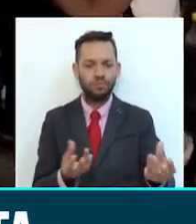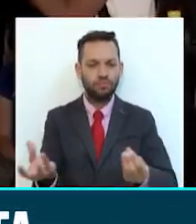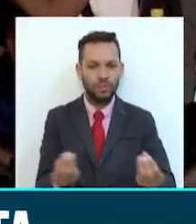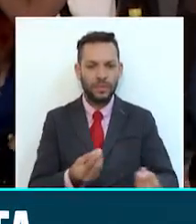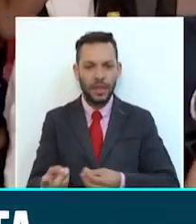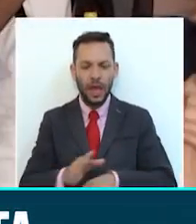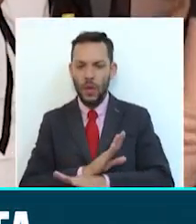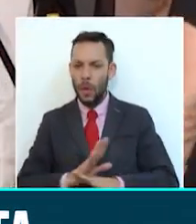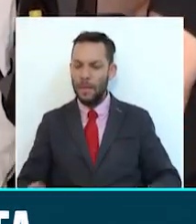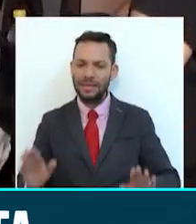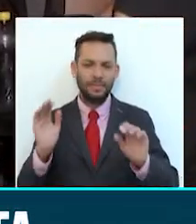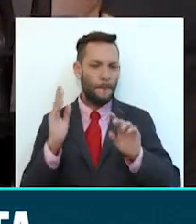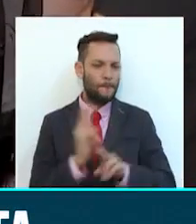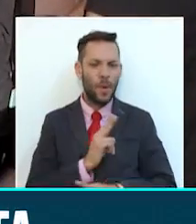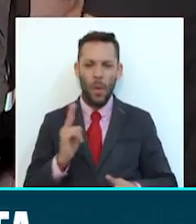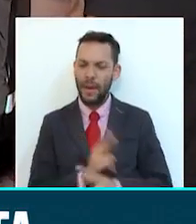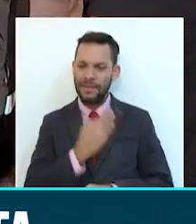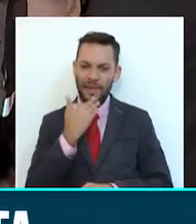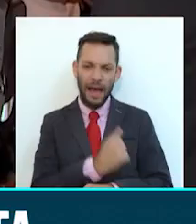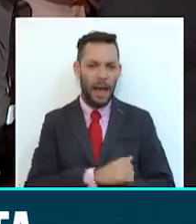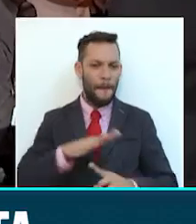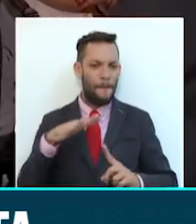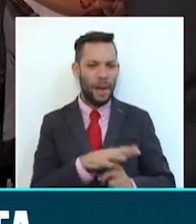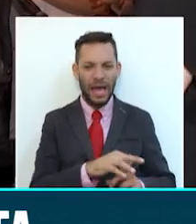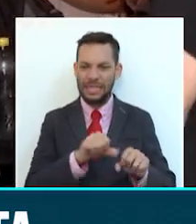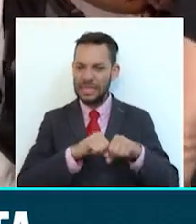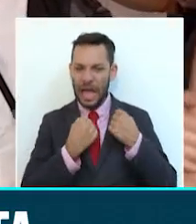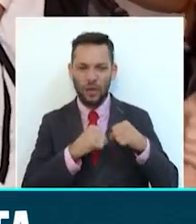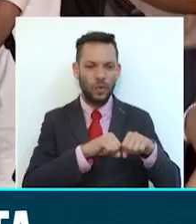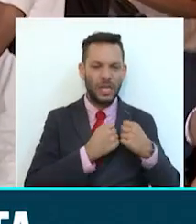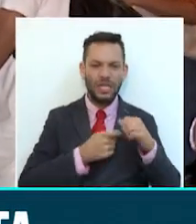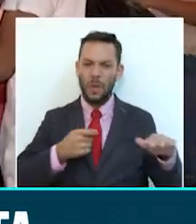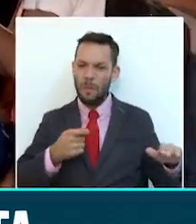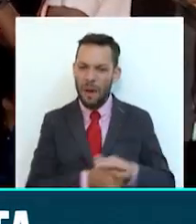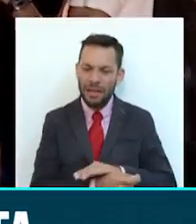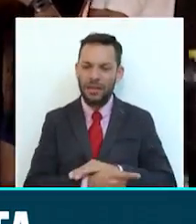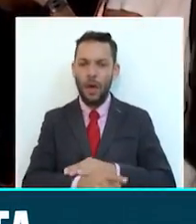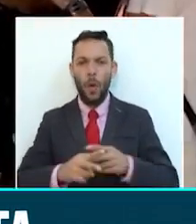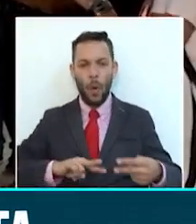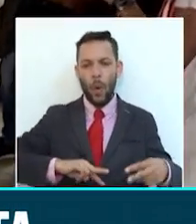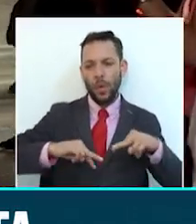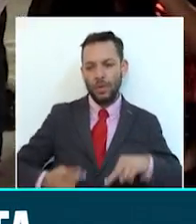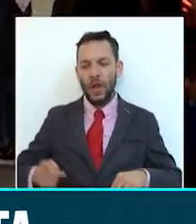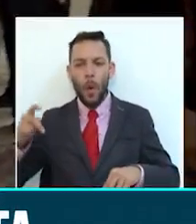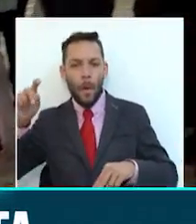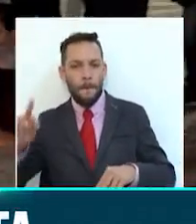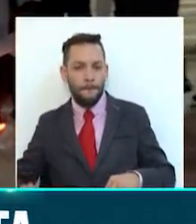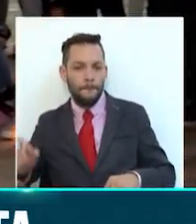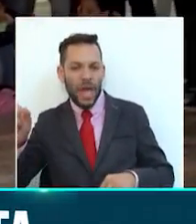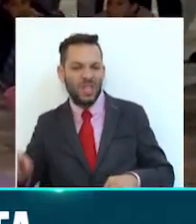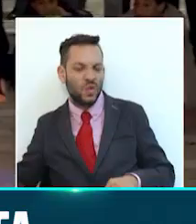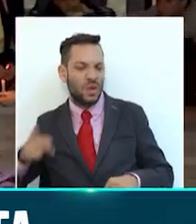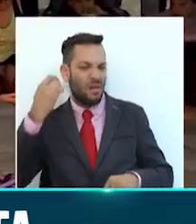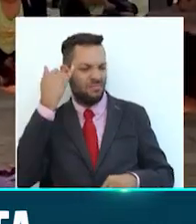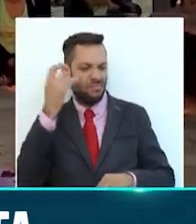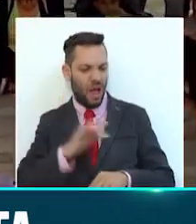las diferentes violencias de género que, contrariamente a lo que muchas personas piensan, no tienen